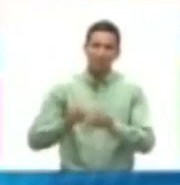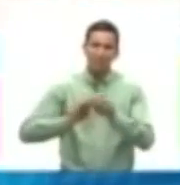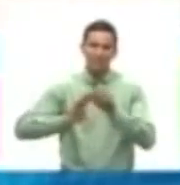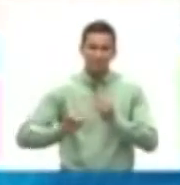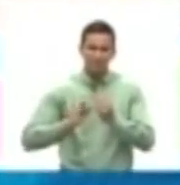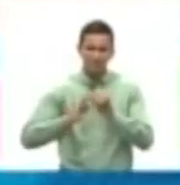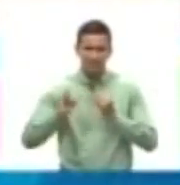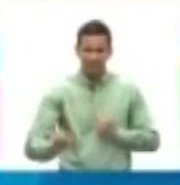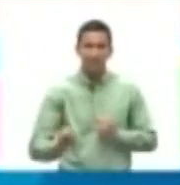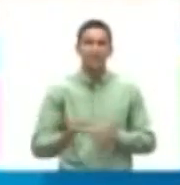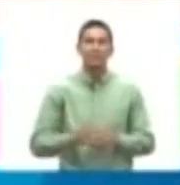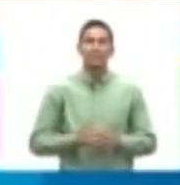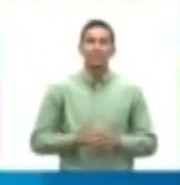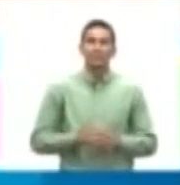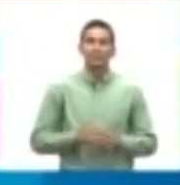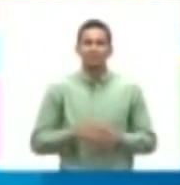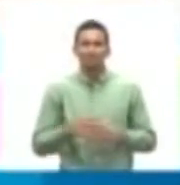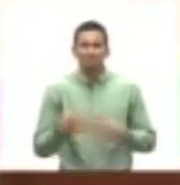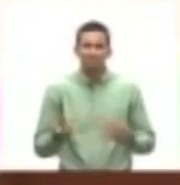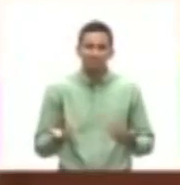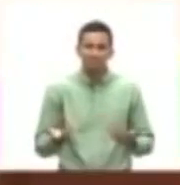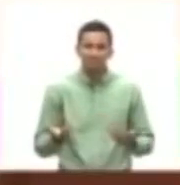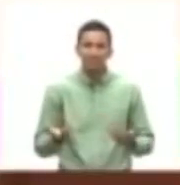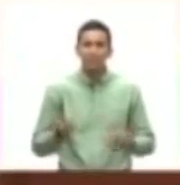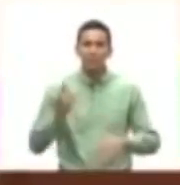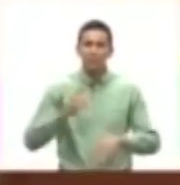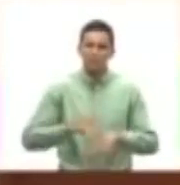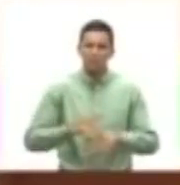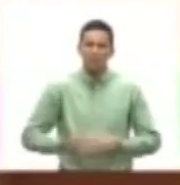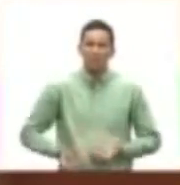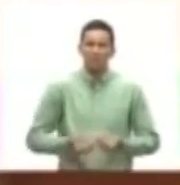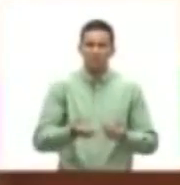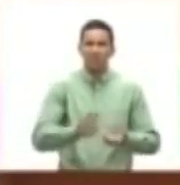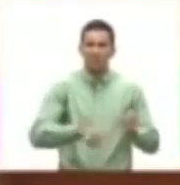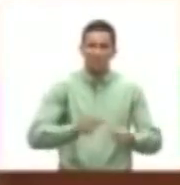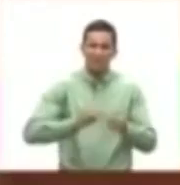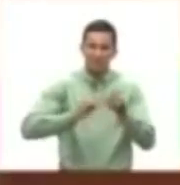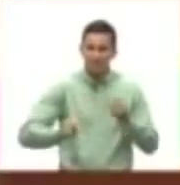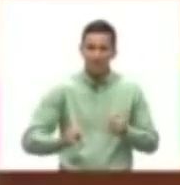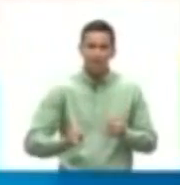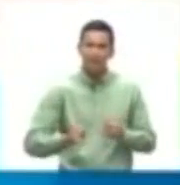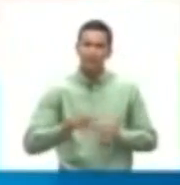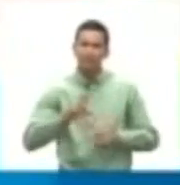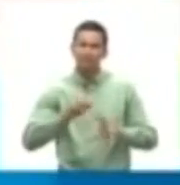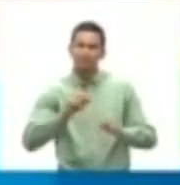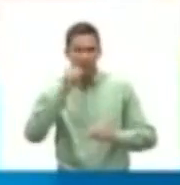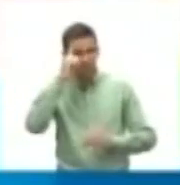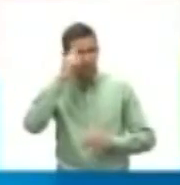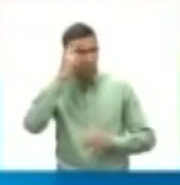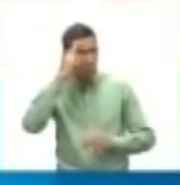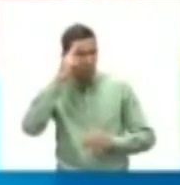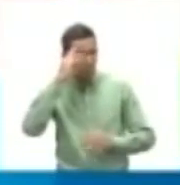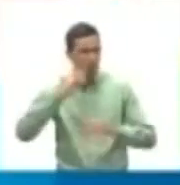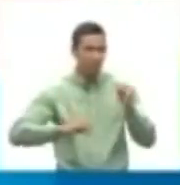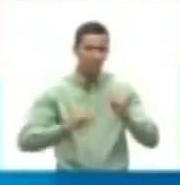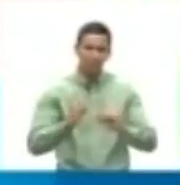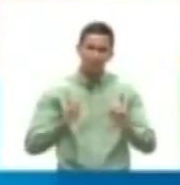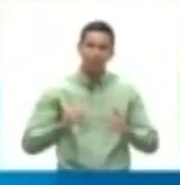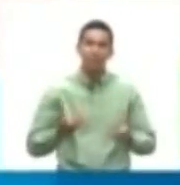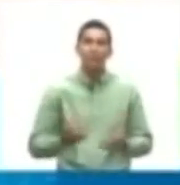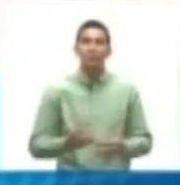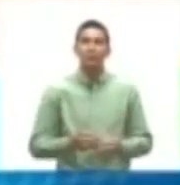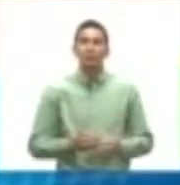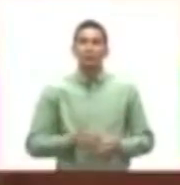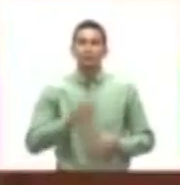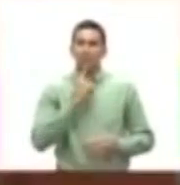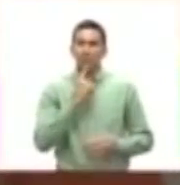que, mejor dicho, carne para el pueblo. Por favor, yo creo que eso no debe ser la lógica. Según Pastrana, no habrá poder judicial